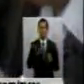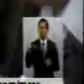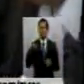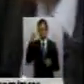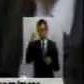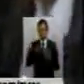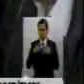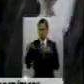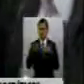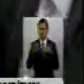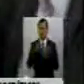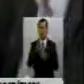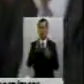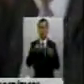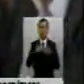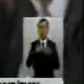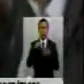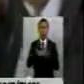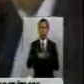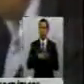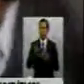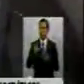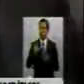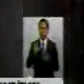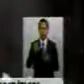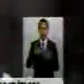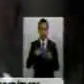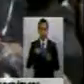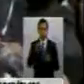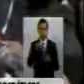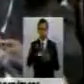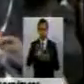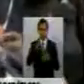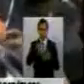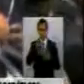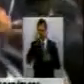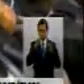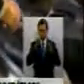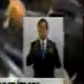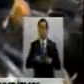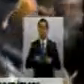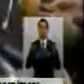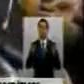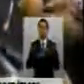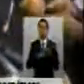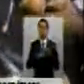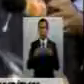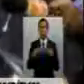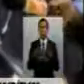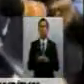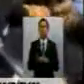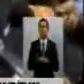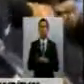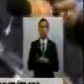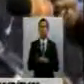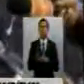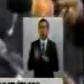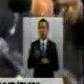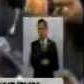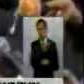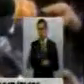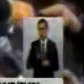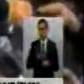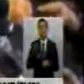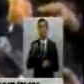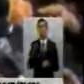querido convertirlo en plebiscito, esa es una elección de jueces. Son cosas muy distintas a presidencia o